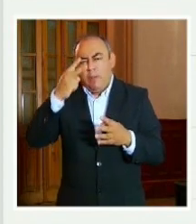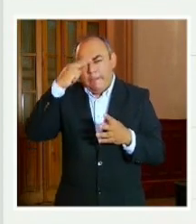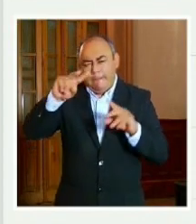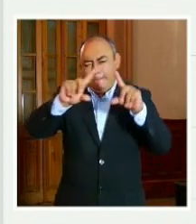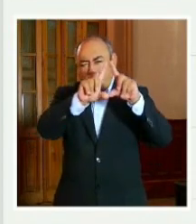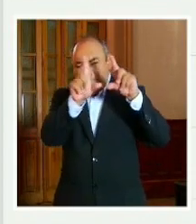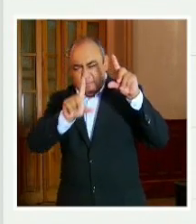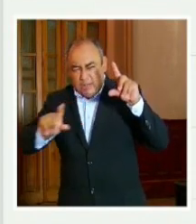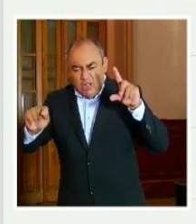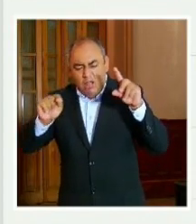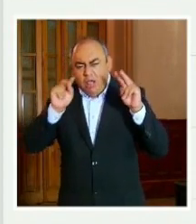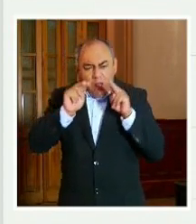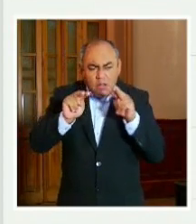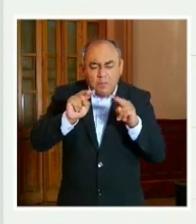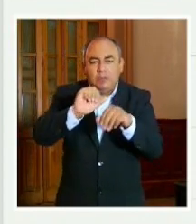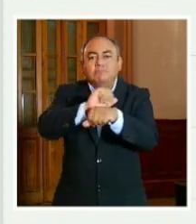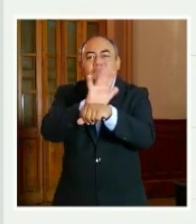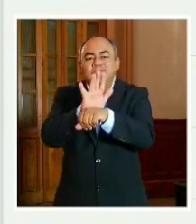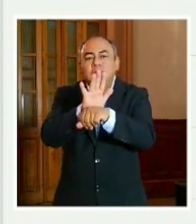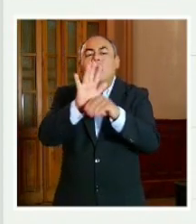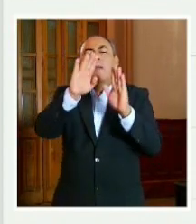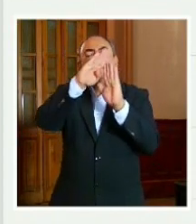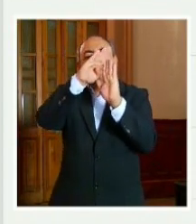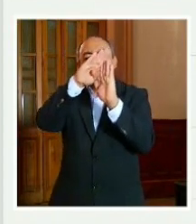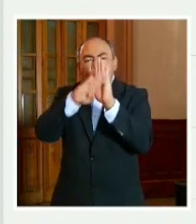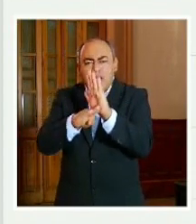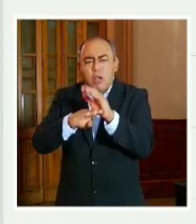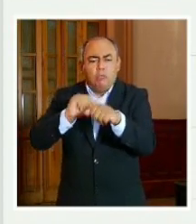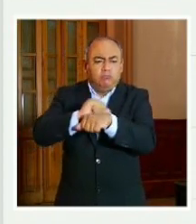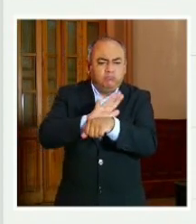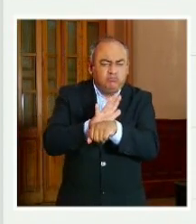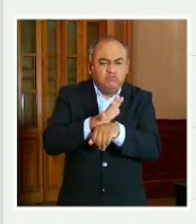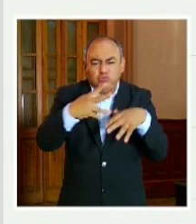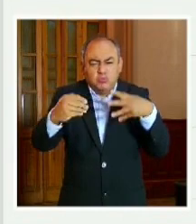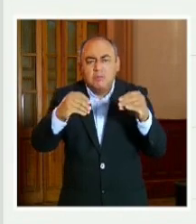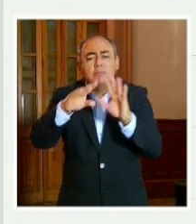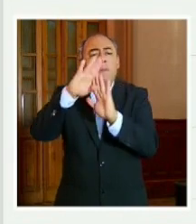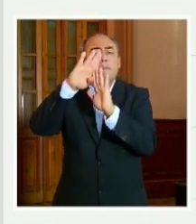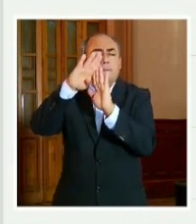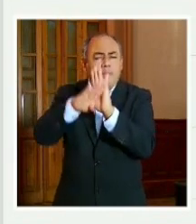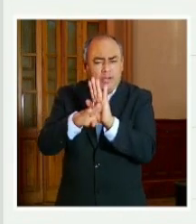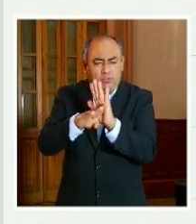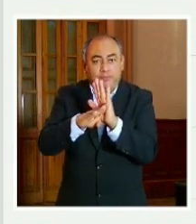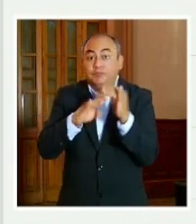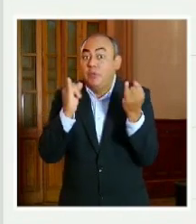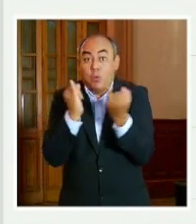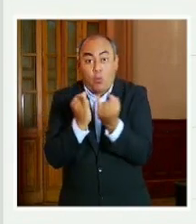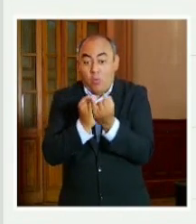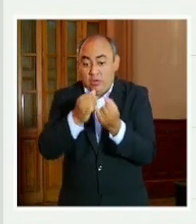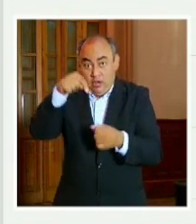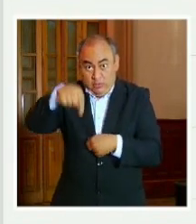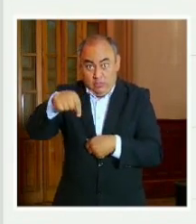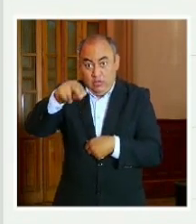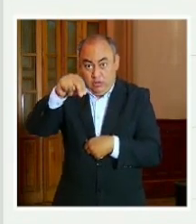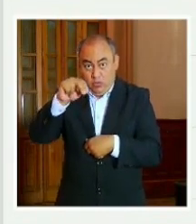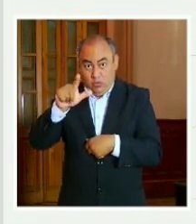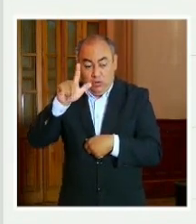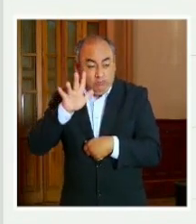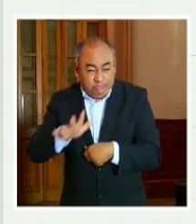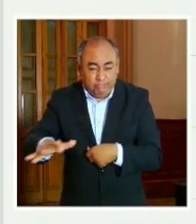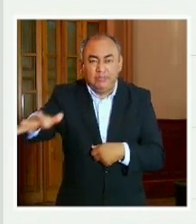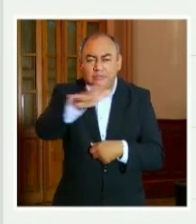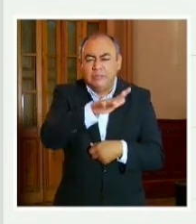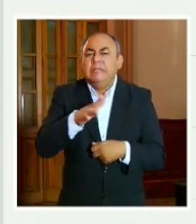con esta curva a la baja que, como les he dicho, en Nuevo León, y lo hemos comentado, sigue